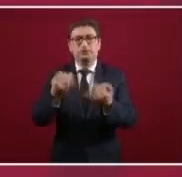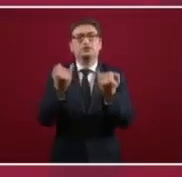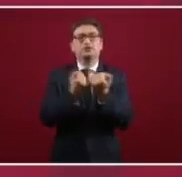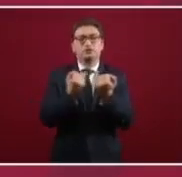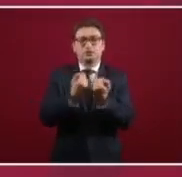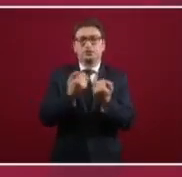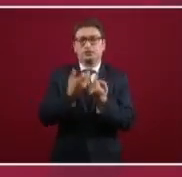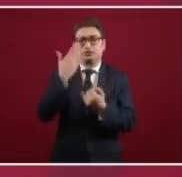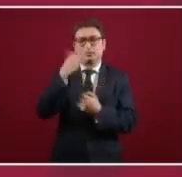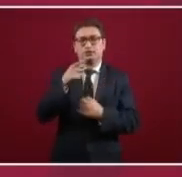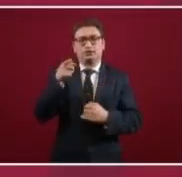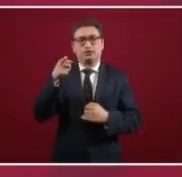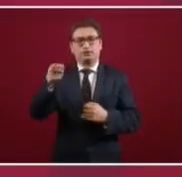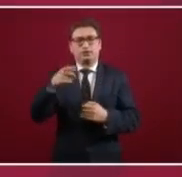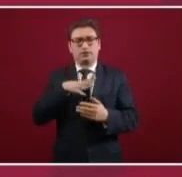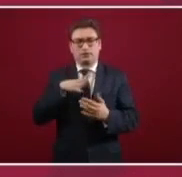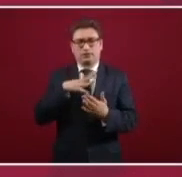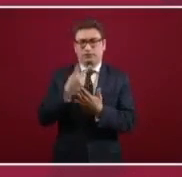obra